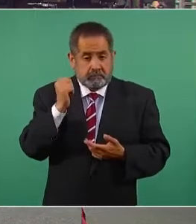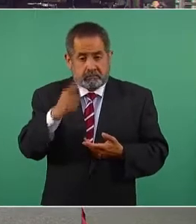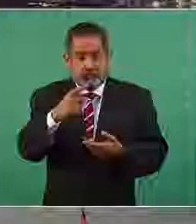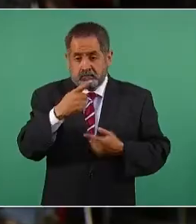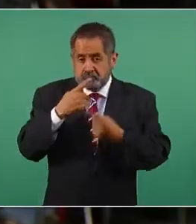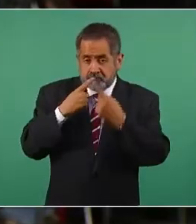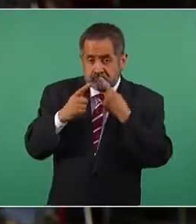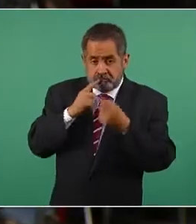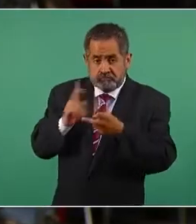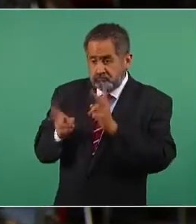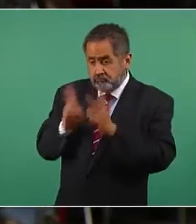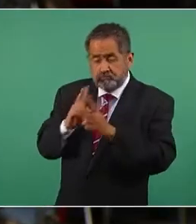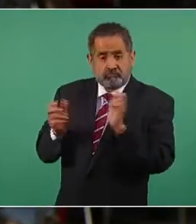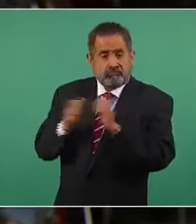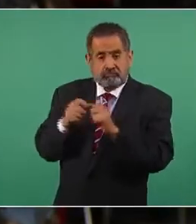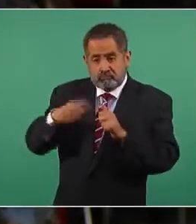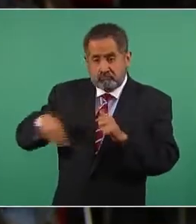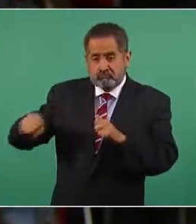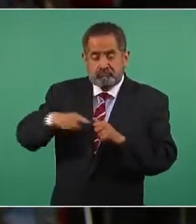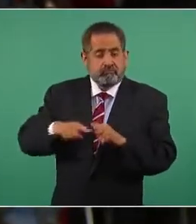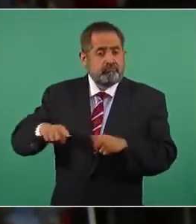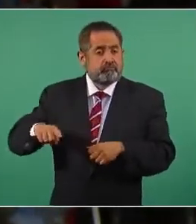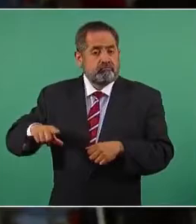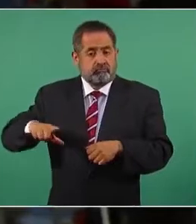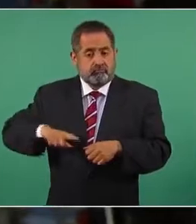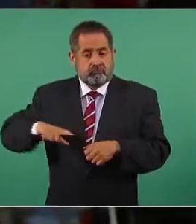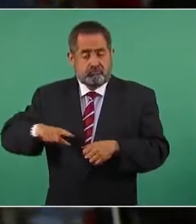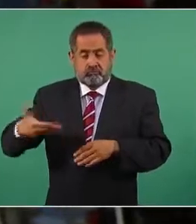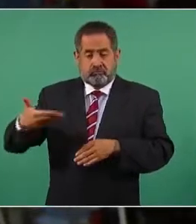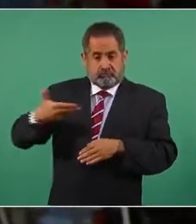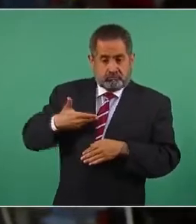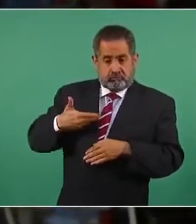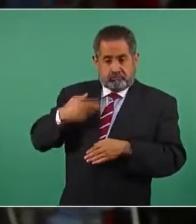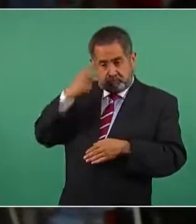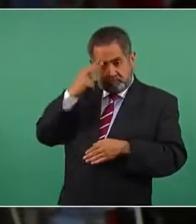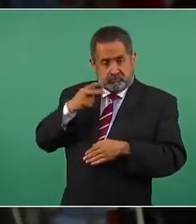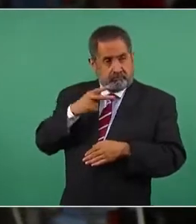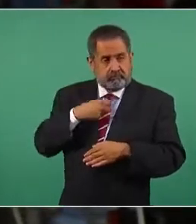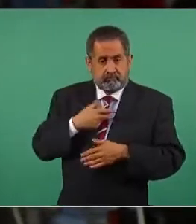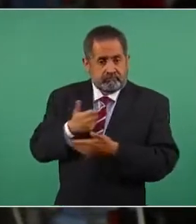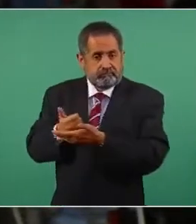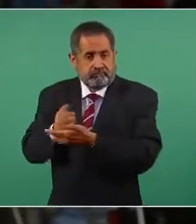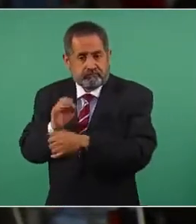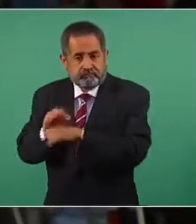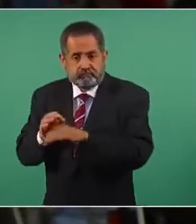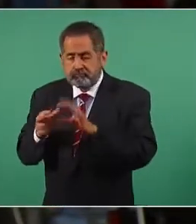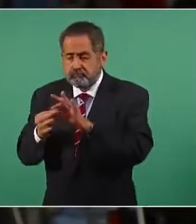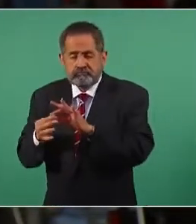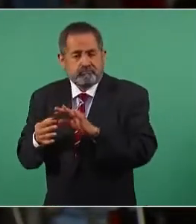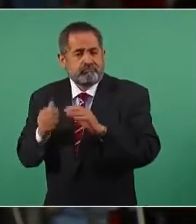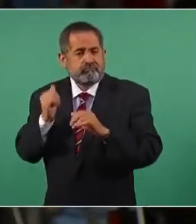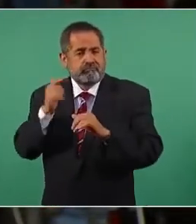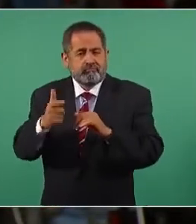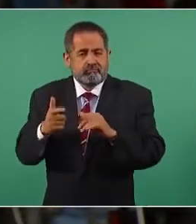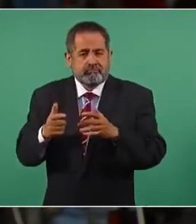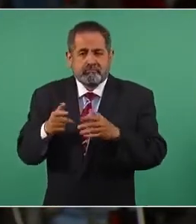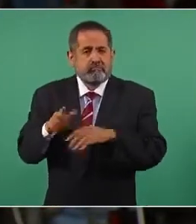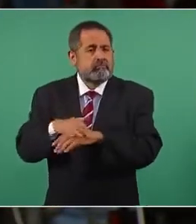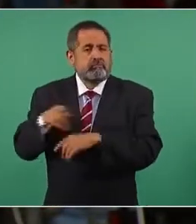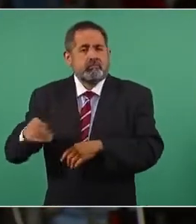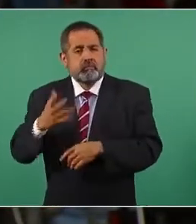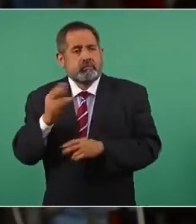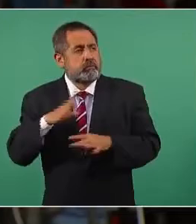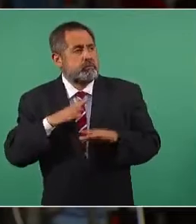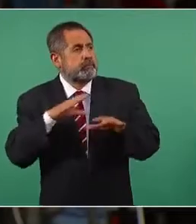de diálogo que hayan solicitado gobiernos donde esté muy restringido, muy limitado el acceso a las